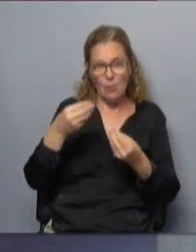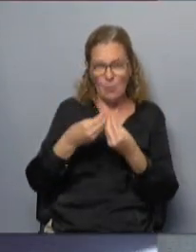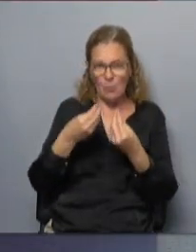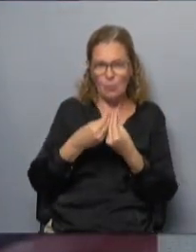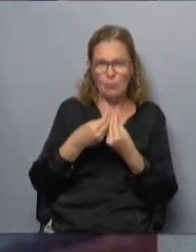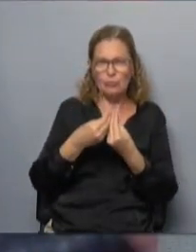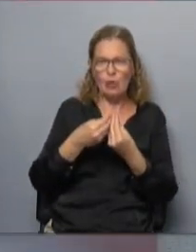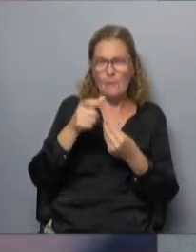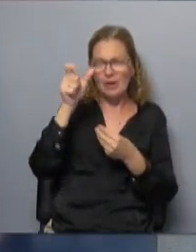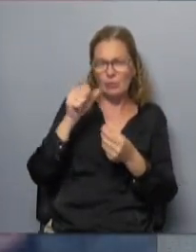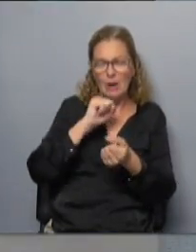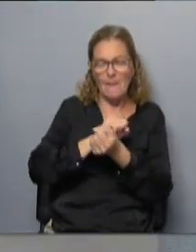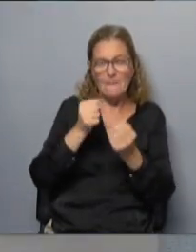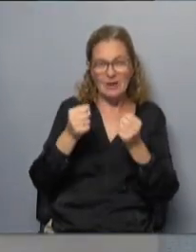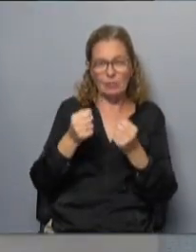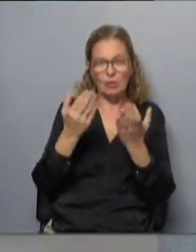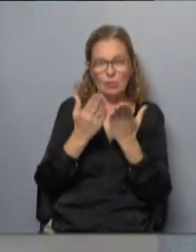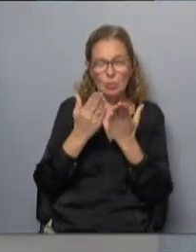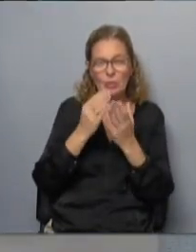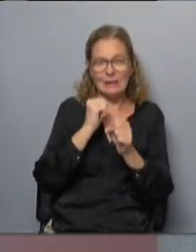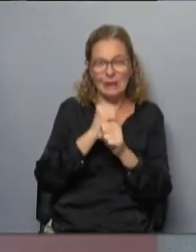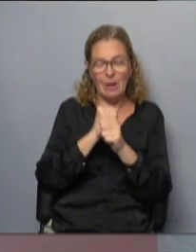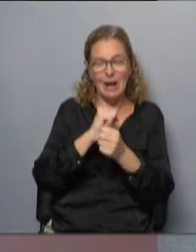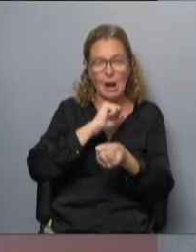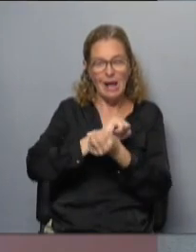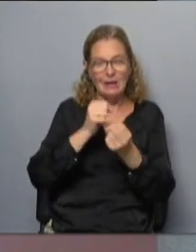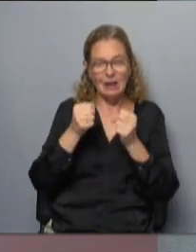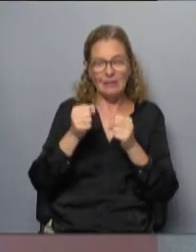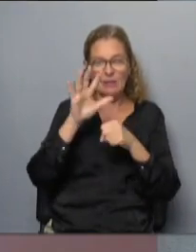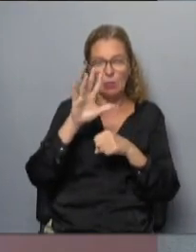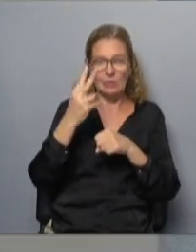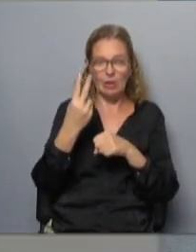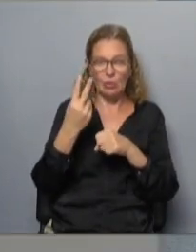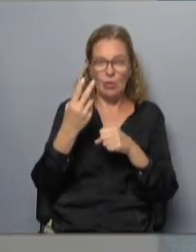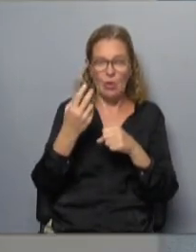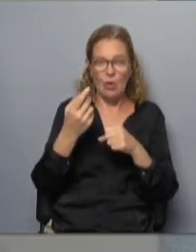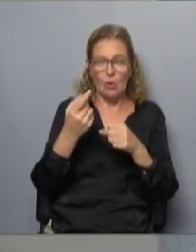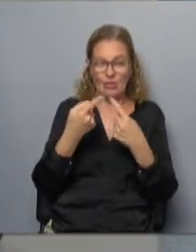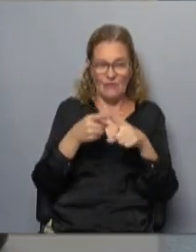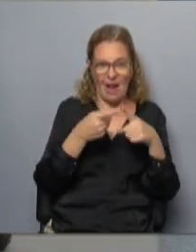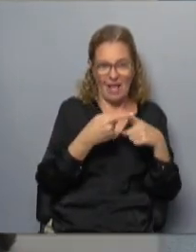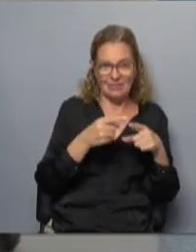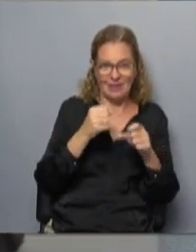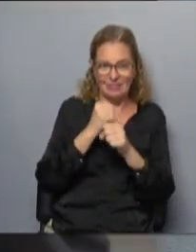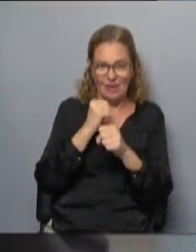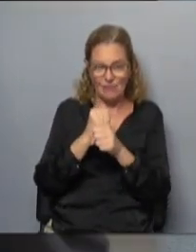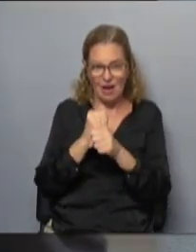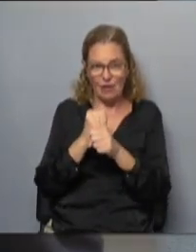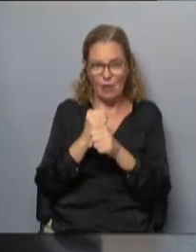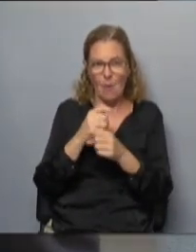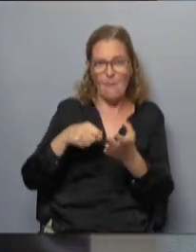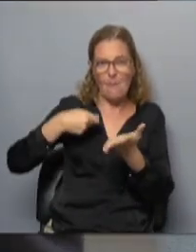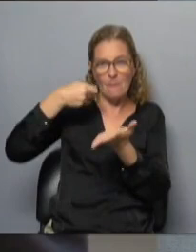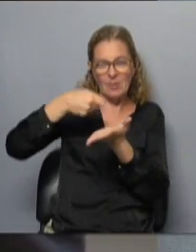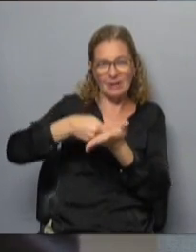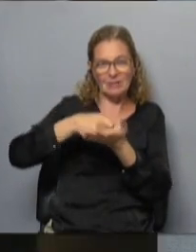civiles los presos se estudian y trabajan en la cárcel funcionaban 52 emprendimientos productivos se destaca un sistema de préstamos